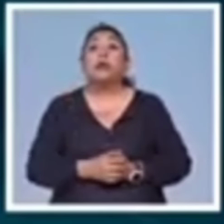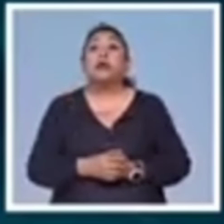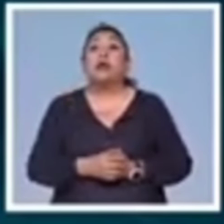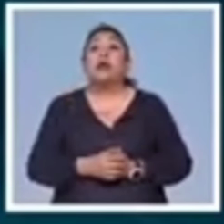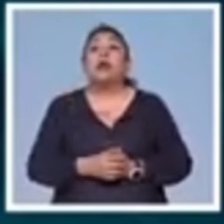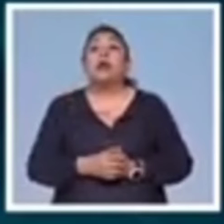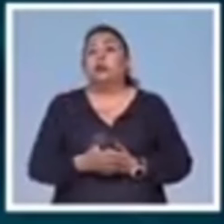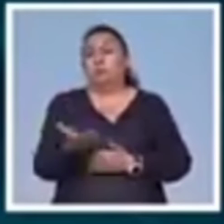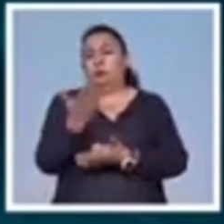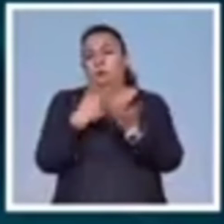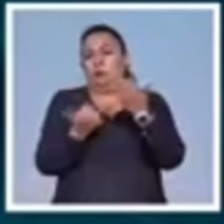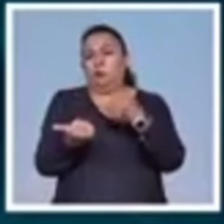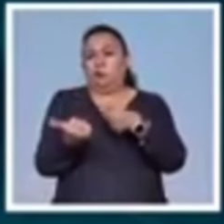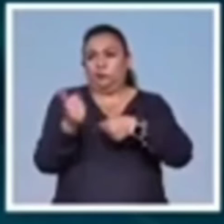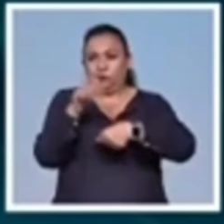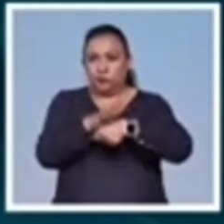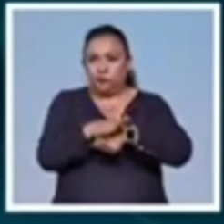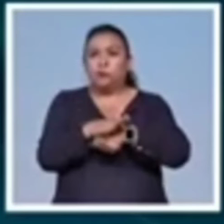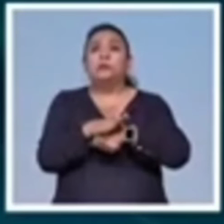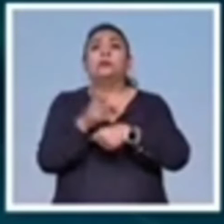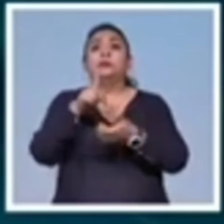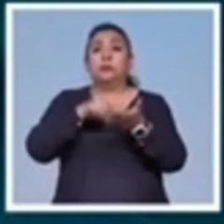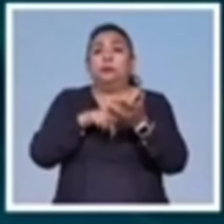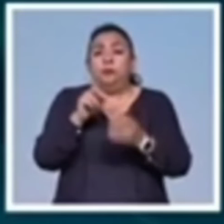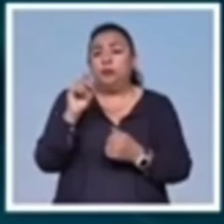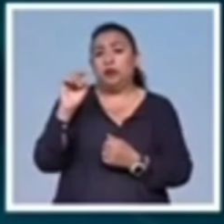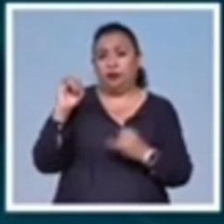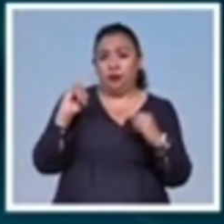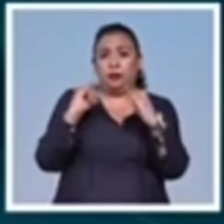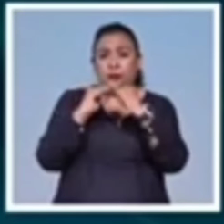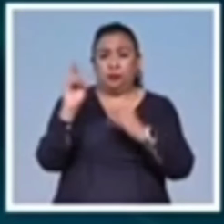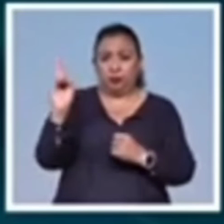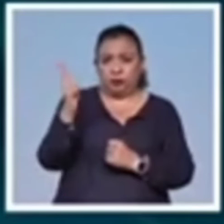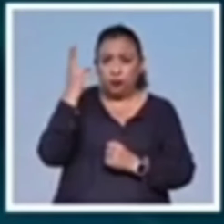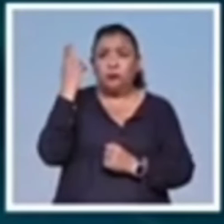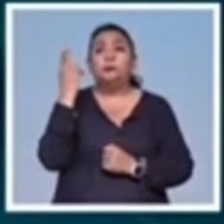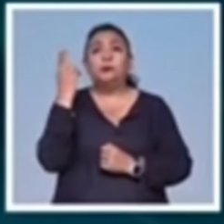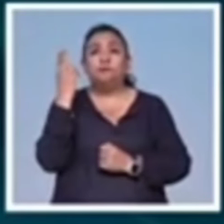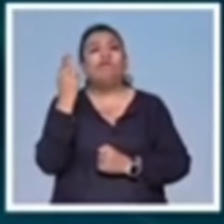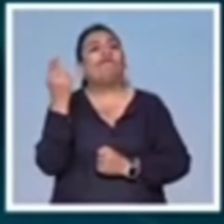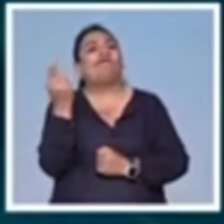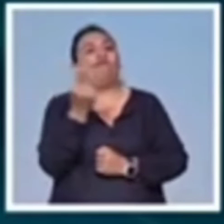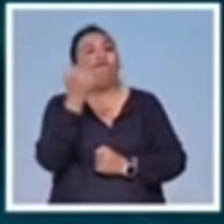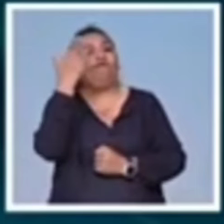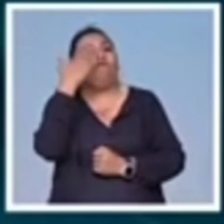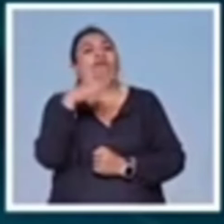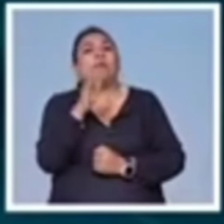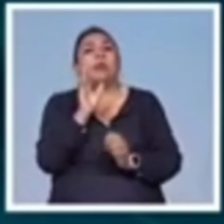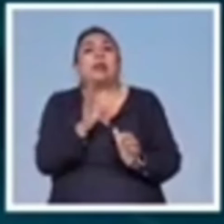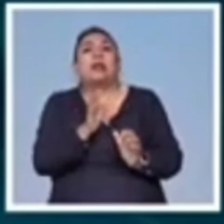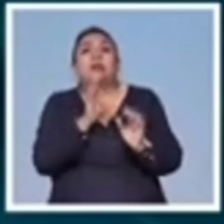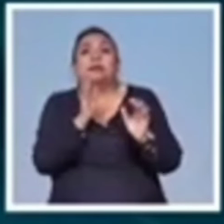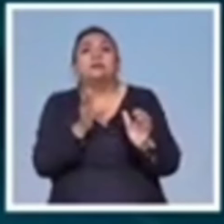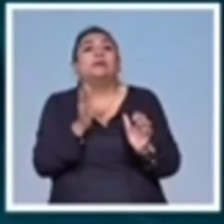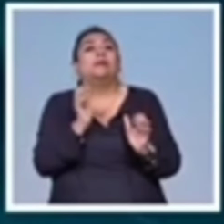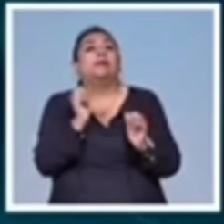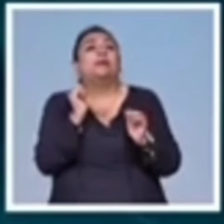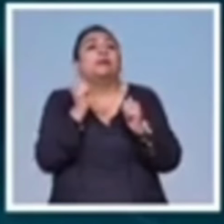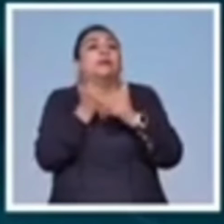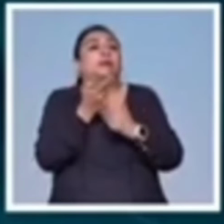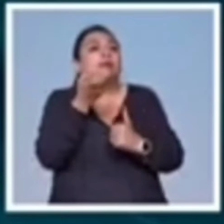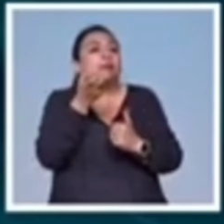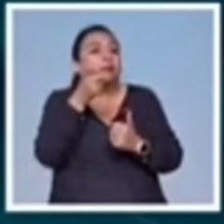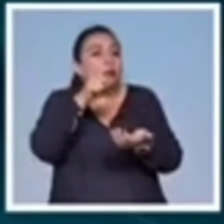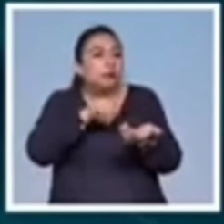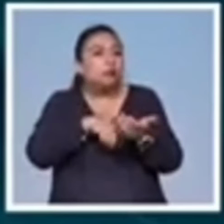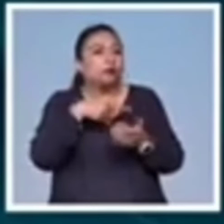Toda administración en una institución académica tiene que saber conservar aquello que forma